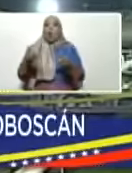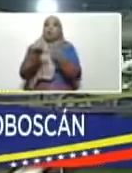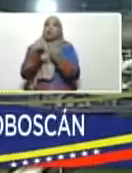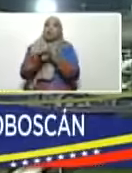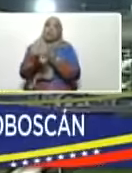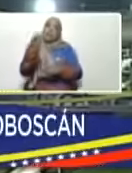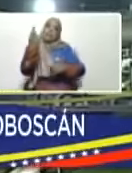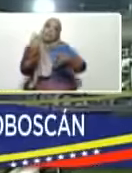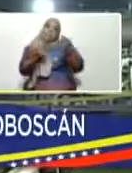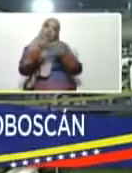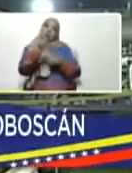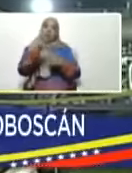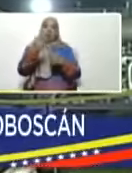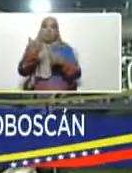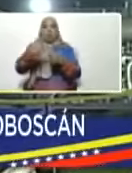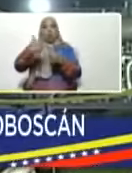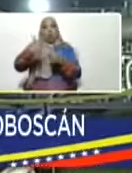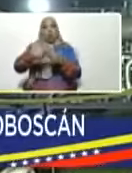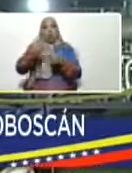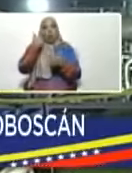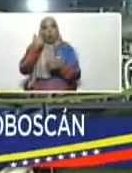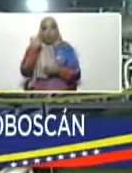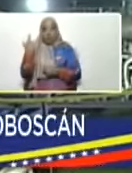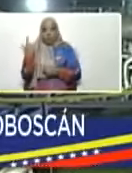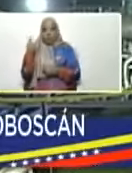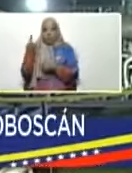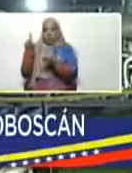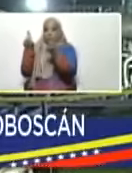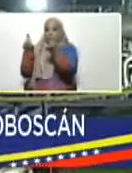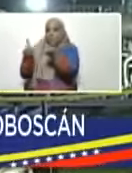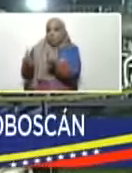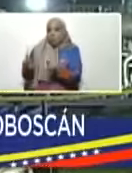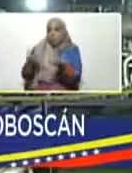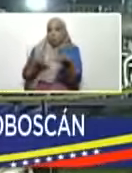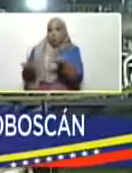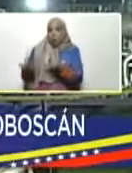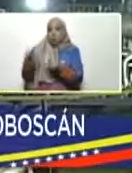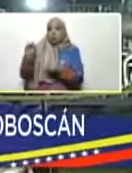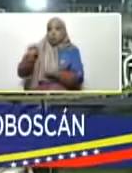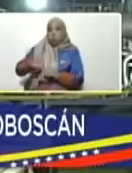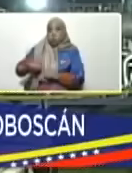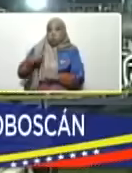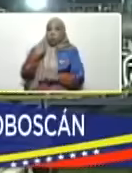Aquí, mi comandante. Yo estoy preparado para ver. Estamos preparados para hacer la prueba. Ajá, ¿cómo te llamas tú?